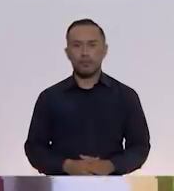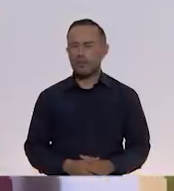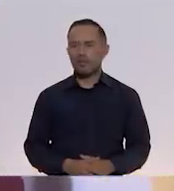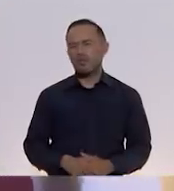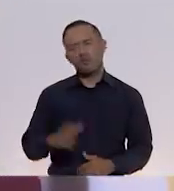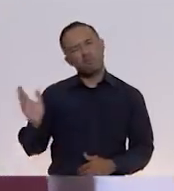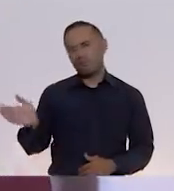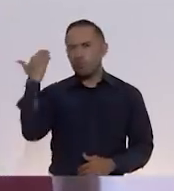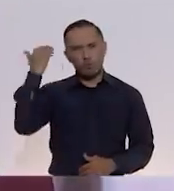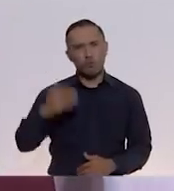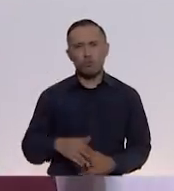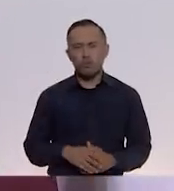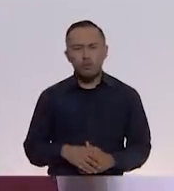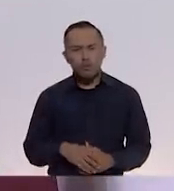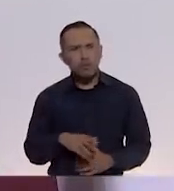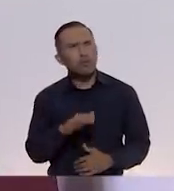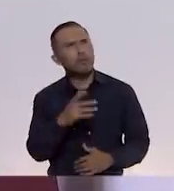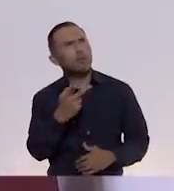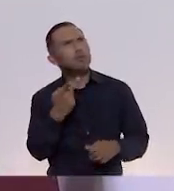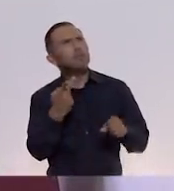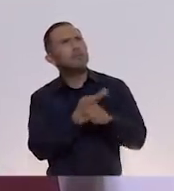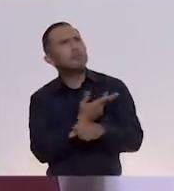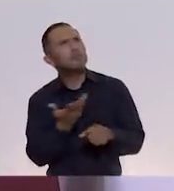Vámonos. ¿Qué pasó?